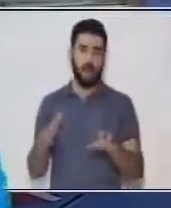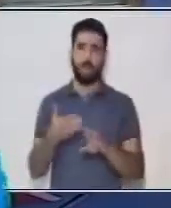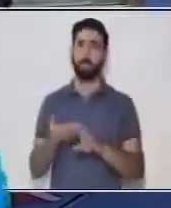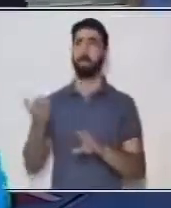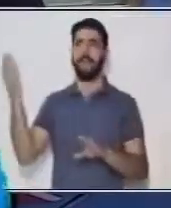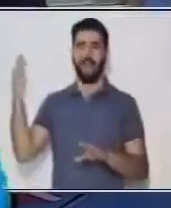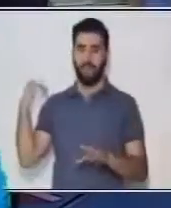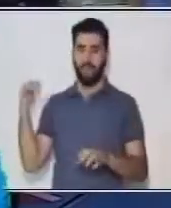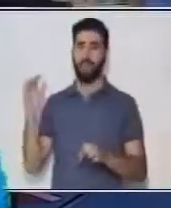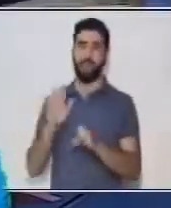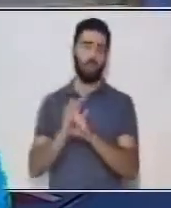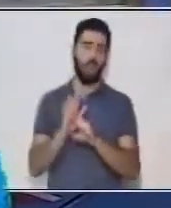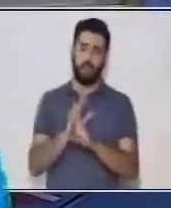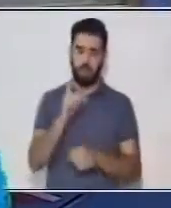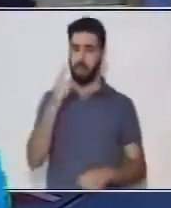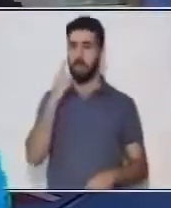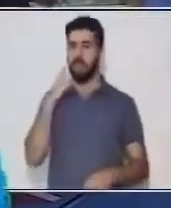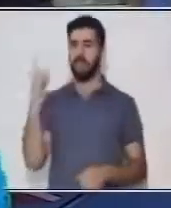Ejemplo, tengo aquí el verbo,